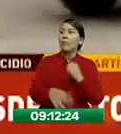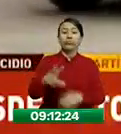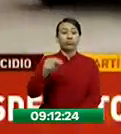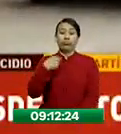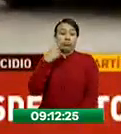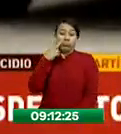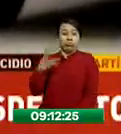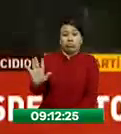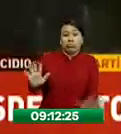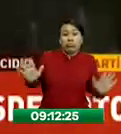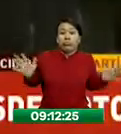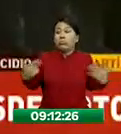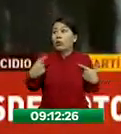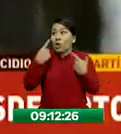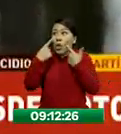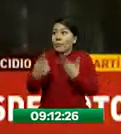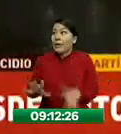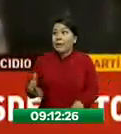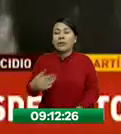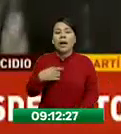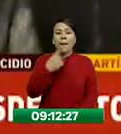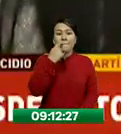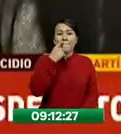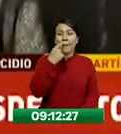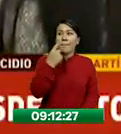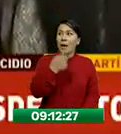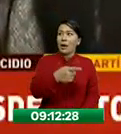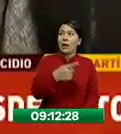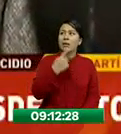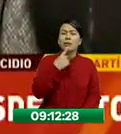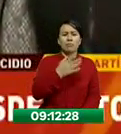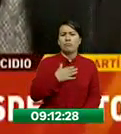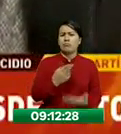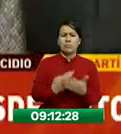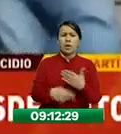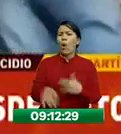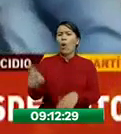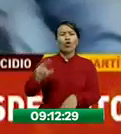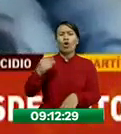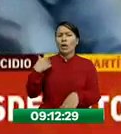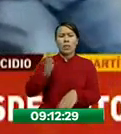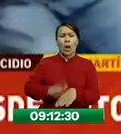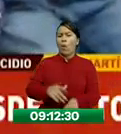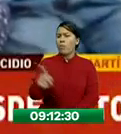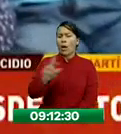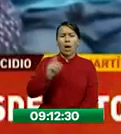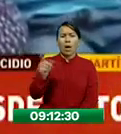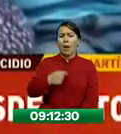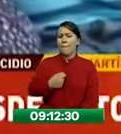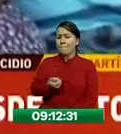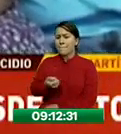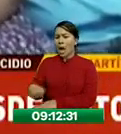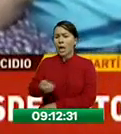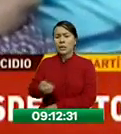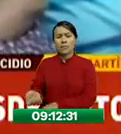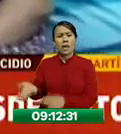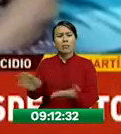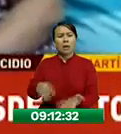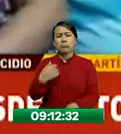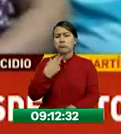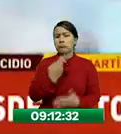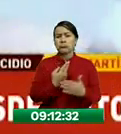negaron haberla visto. El padre de los jóvenes dice que sus hijos son inocentes del que sería un brutal